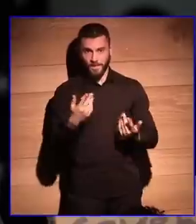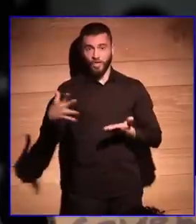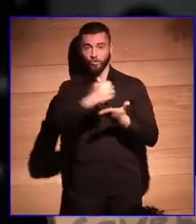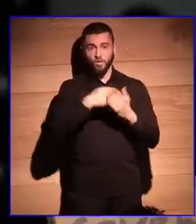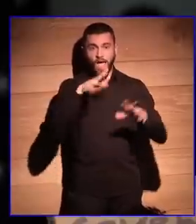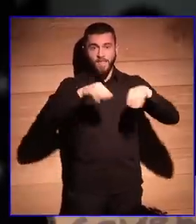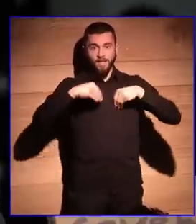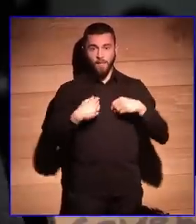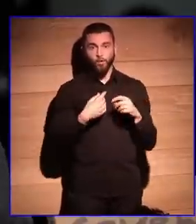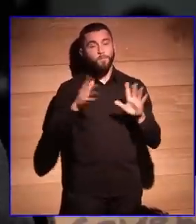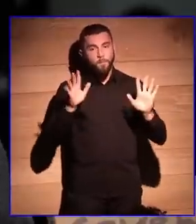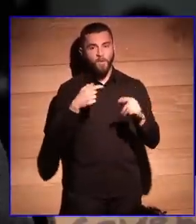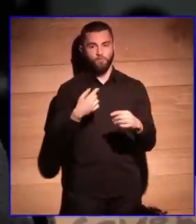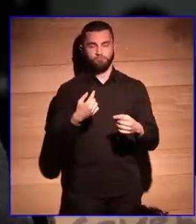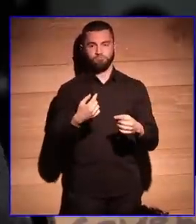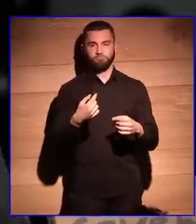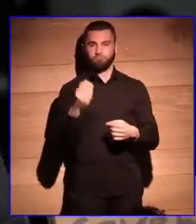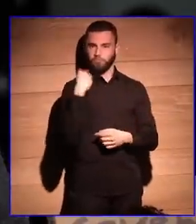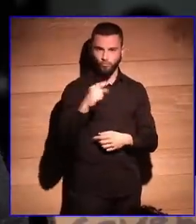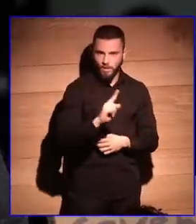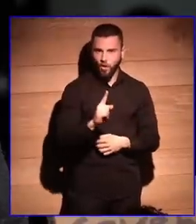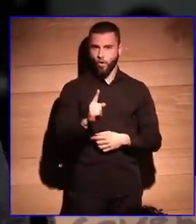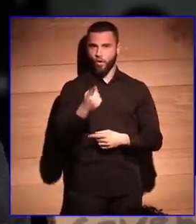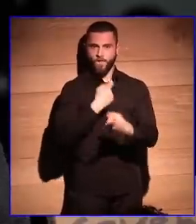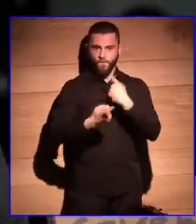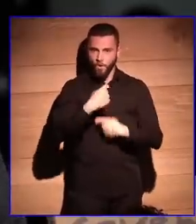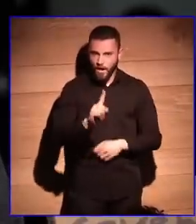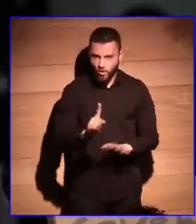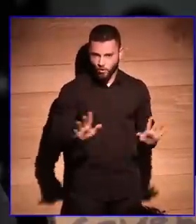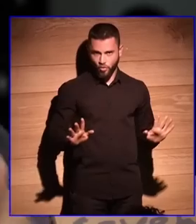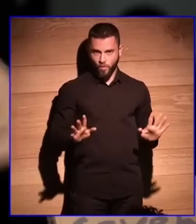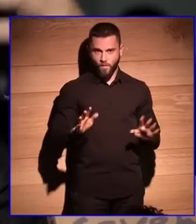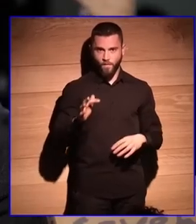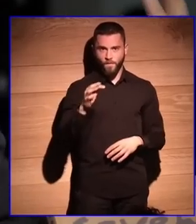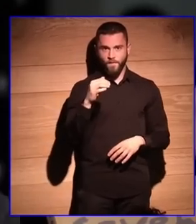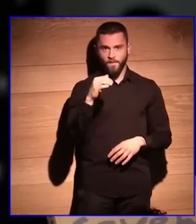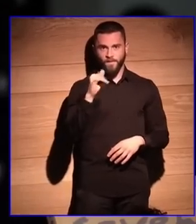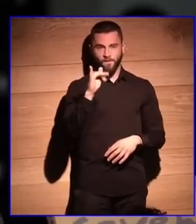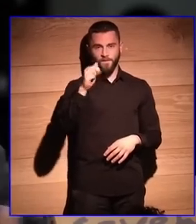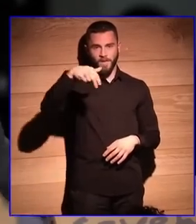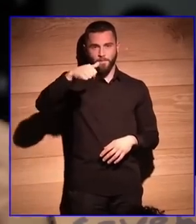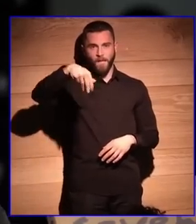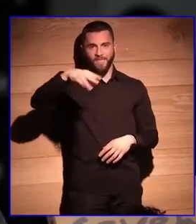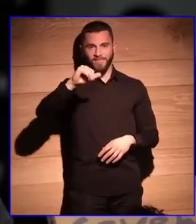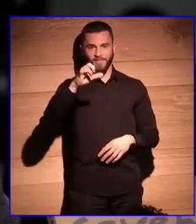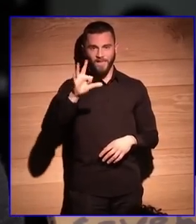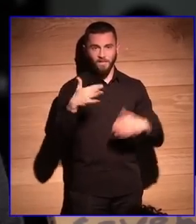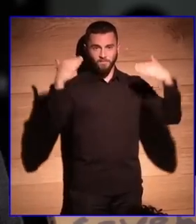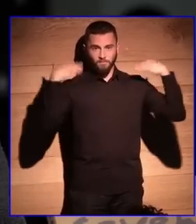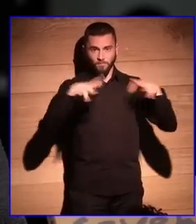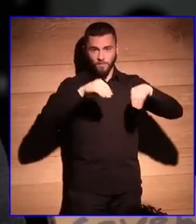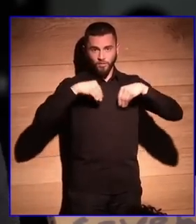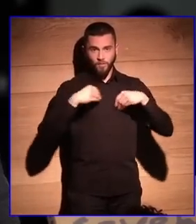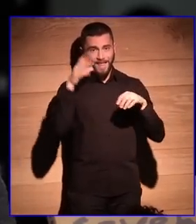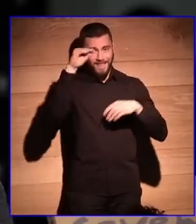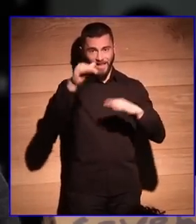de que no se nos pregunte y de que no se nos informe. Pues digamos que Ozymandias asume esa responsabilidad desde su inteligencia